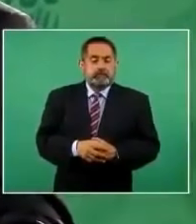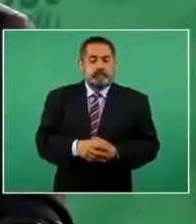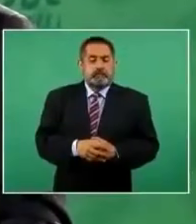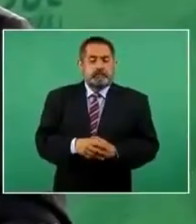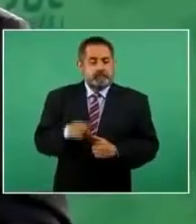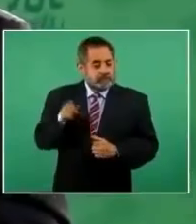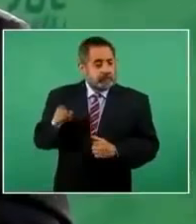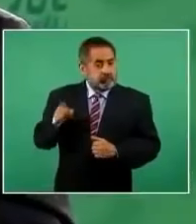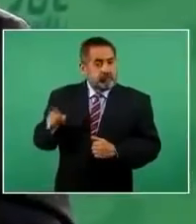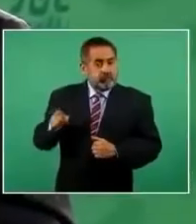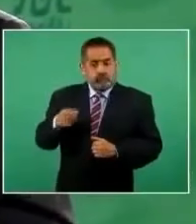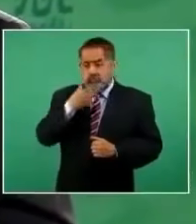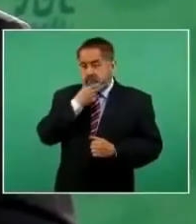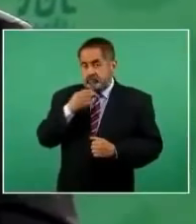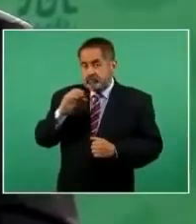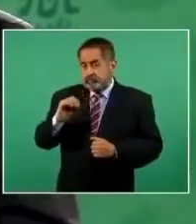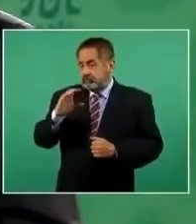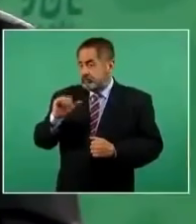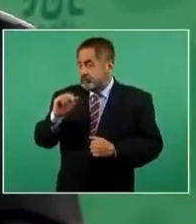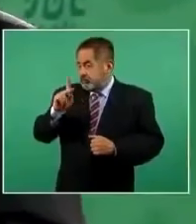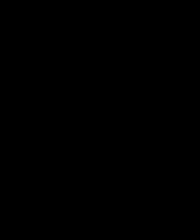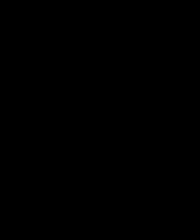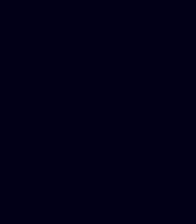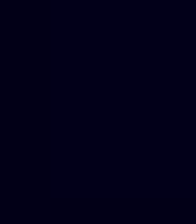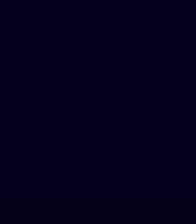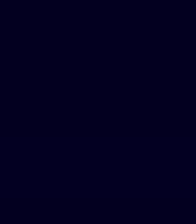petróleo sino por el chapopote